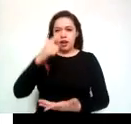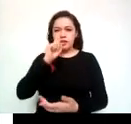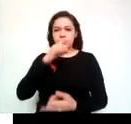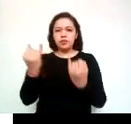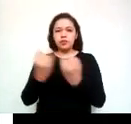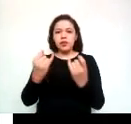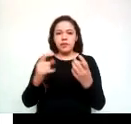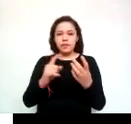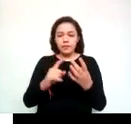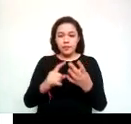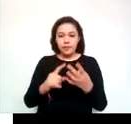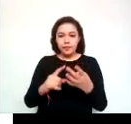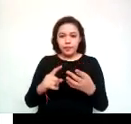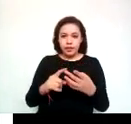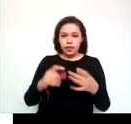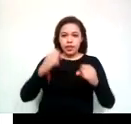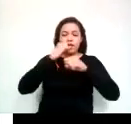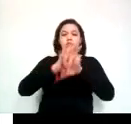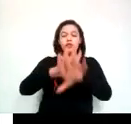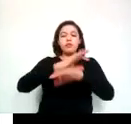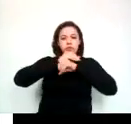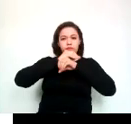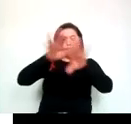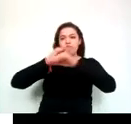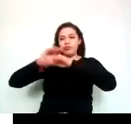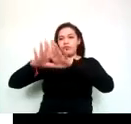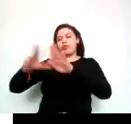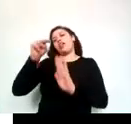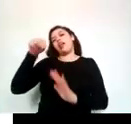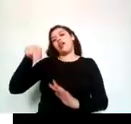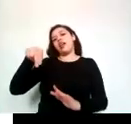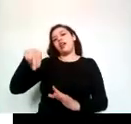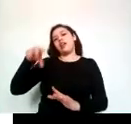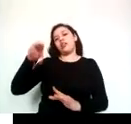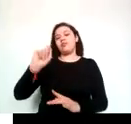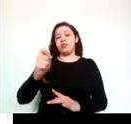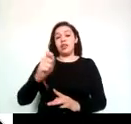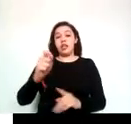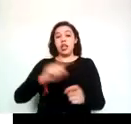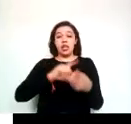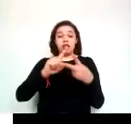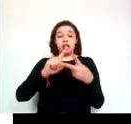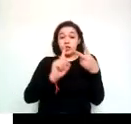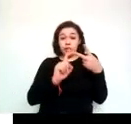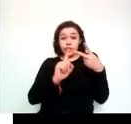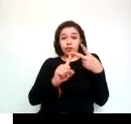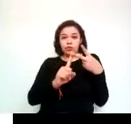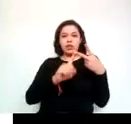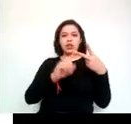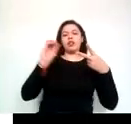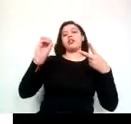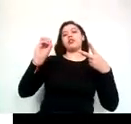que difundamos toda la información referente a la normatividad. En la segunda etapa de la NOM